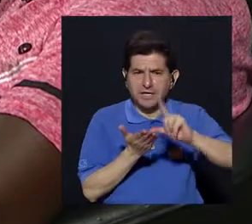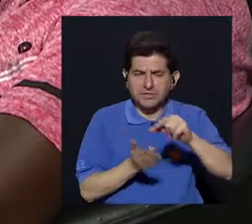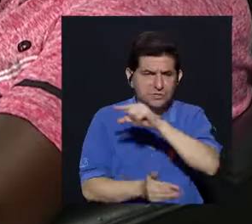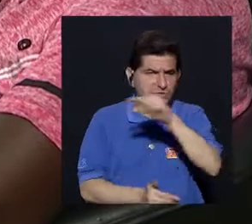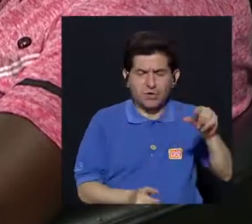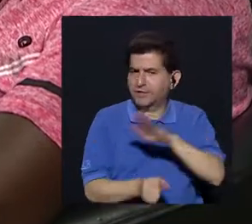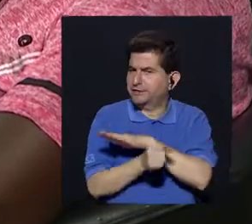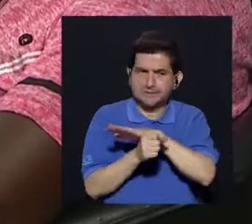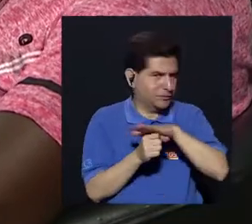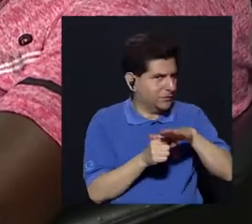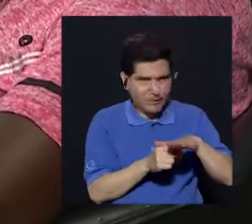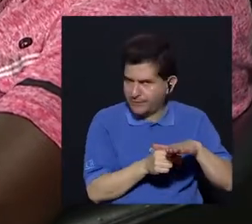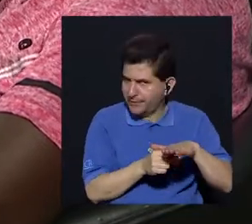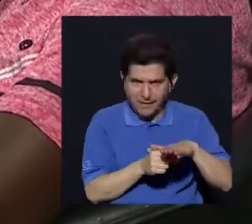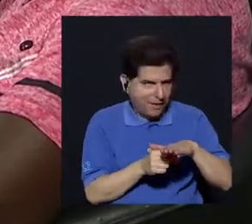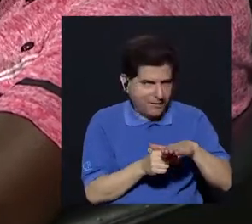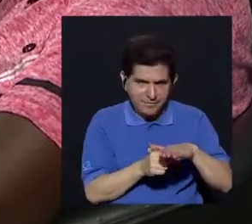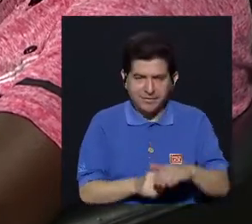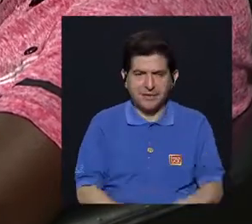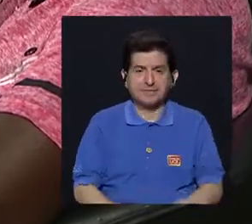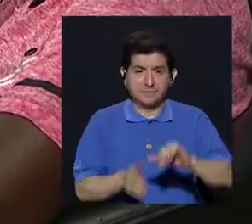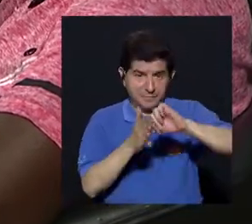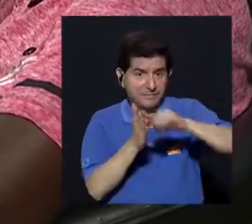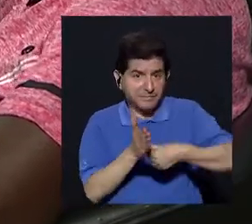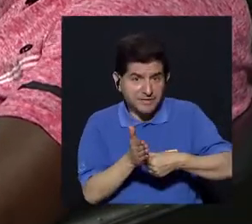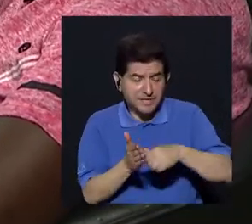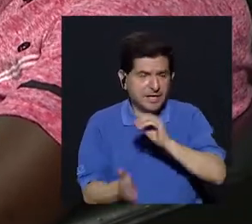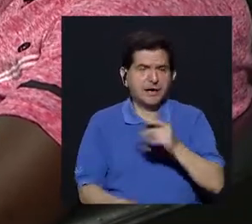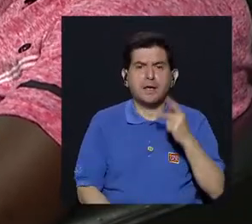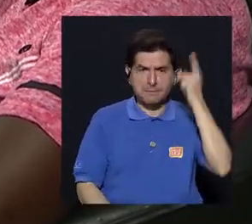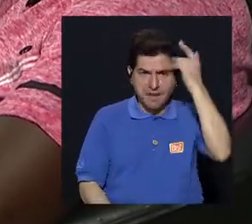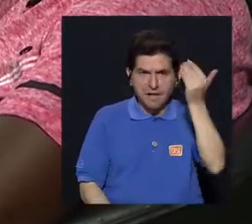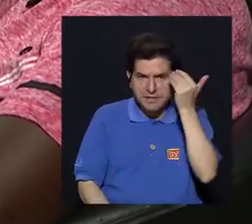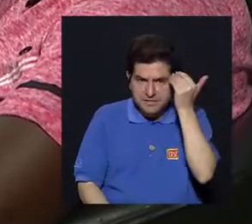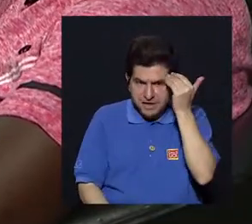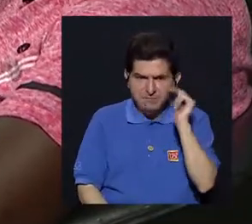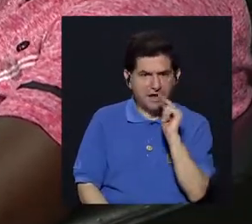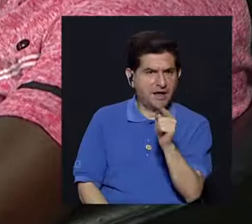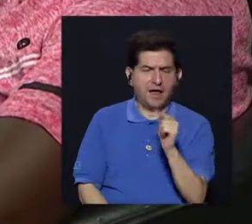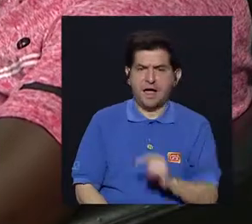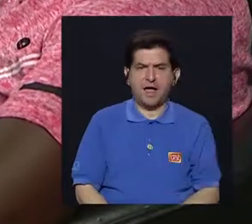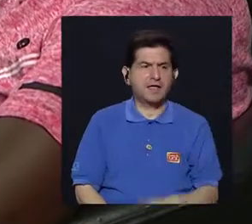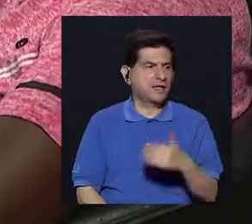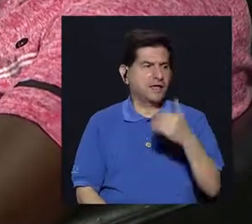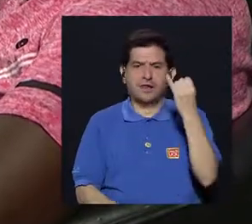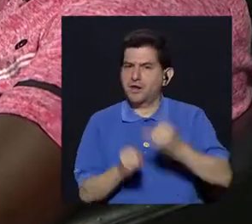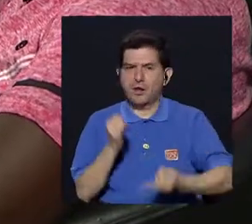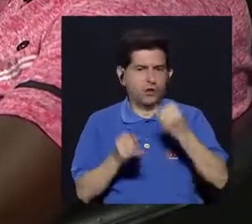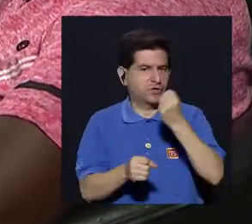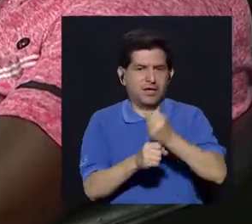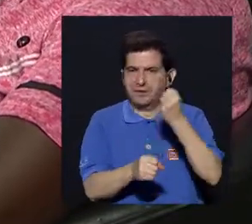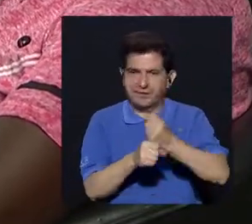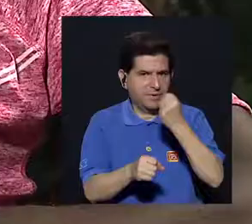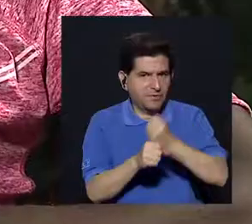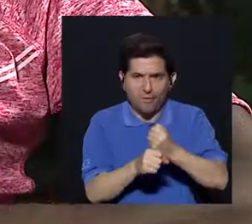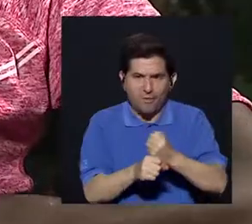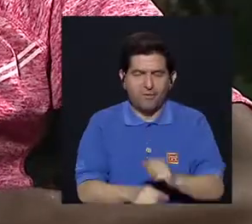no es suficiente como para recalcarlo y que sepan los padres que ahí no abandonan, o sea, que ahí no terminan su